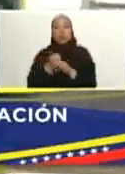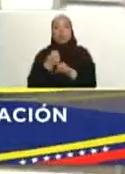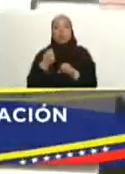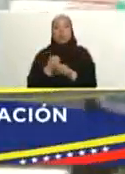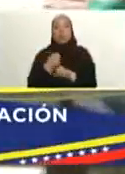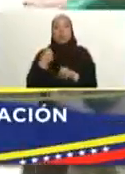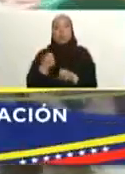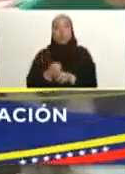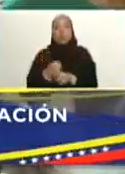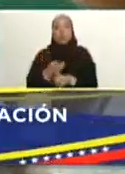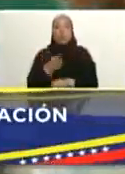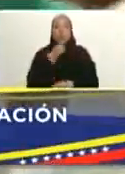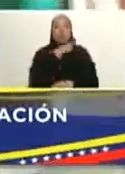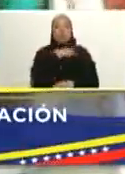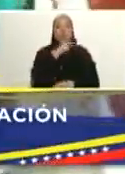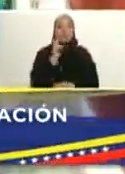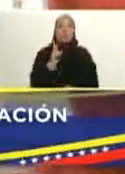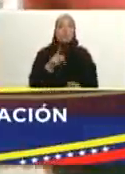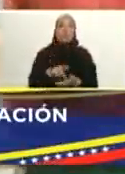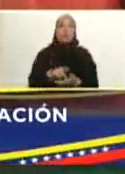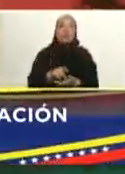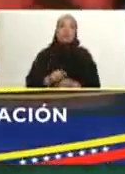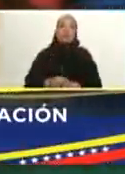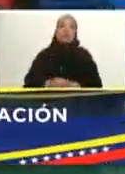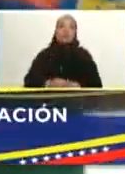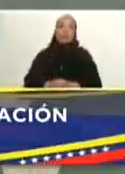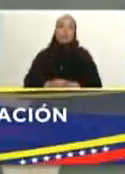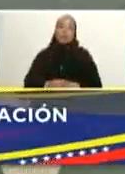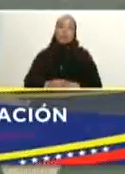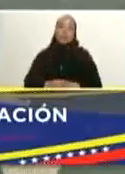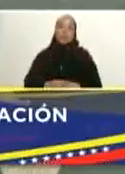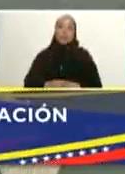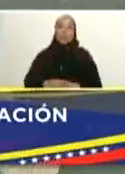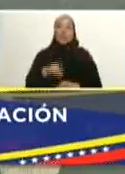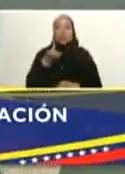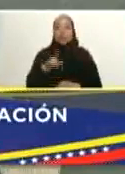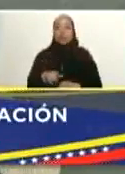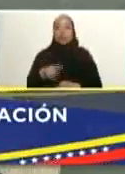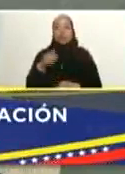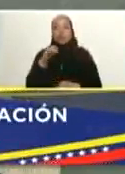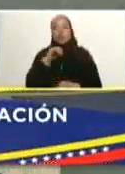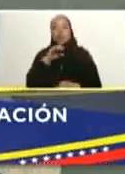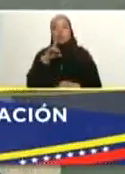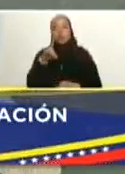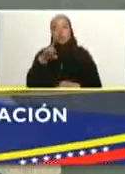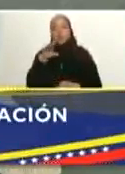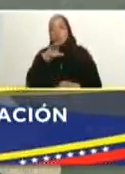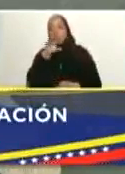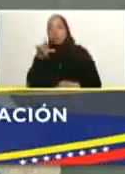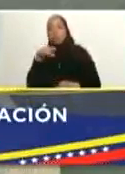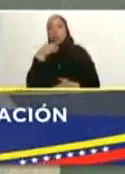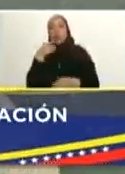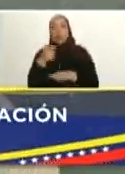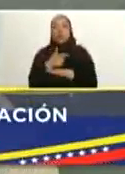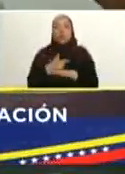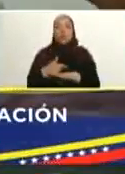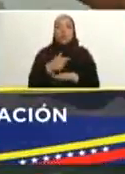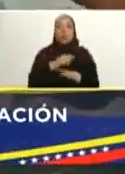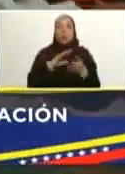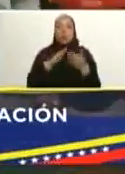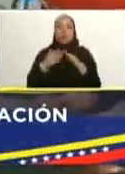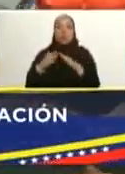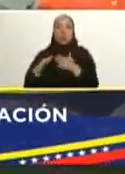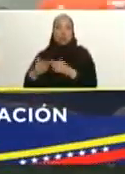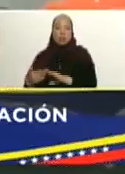mi comandante en jefe, y aquí estoy a mi lado el comandante de la SODI, las brigadas comunitarias